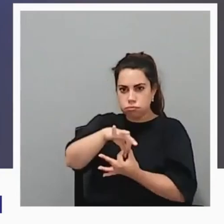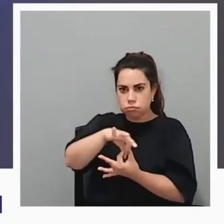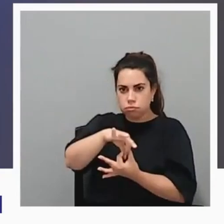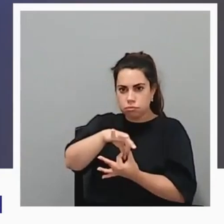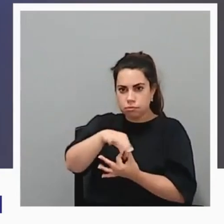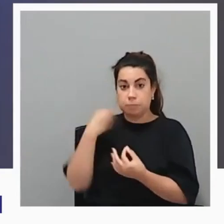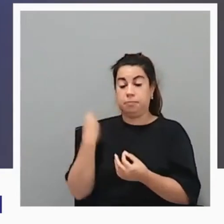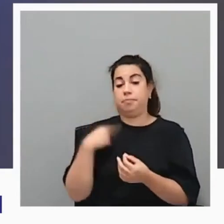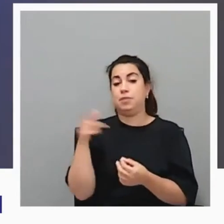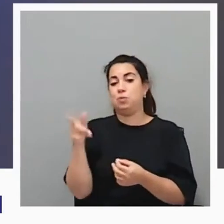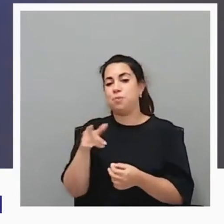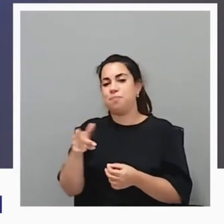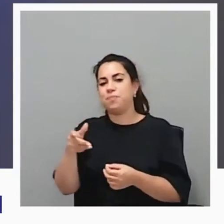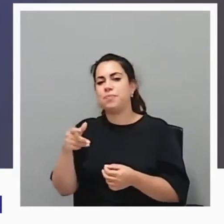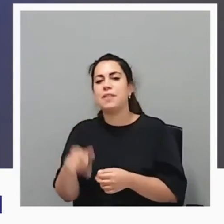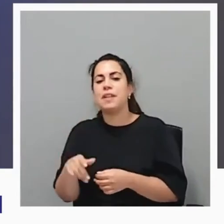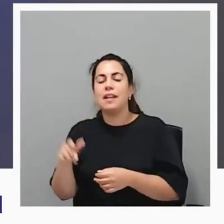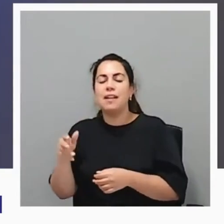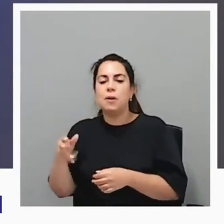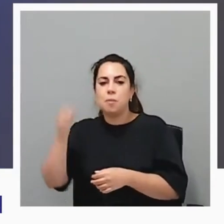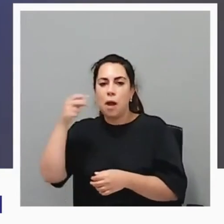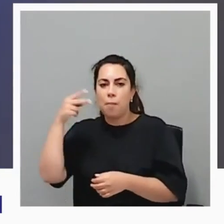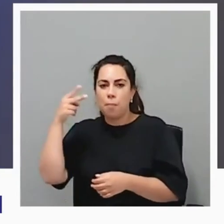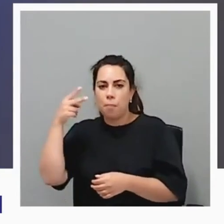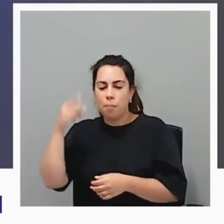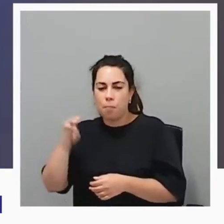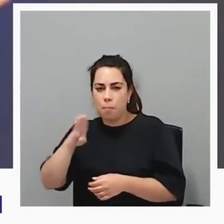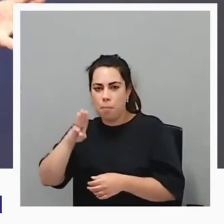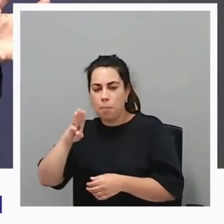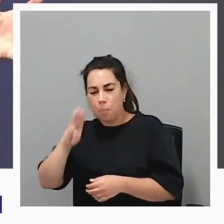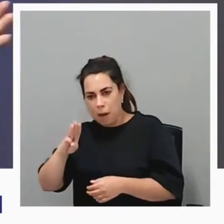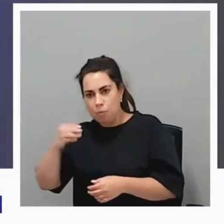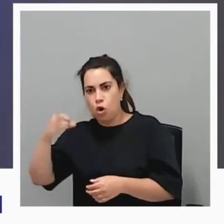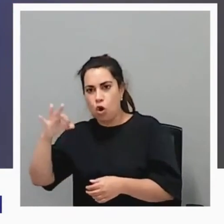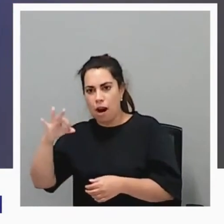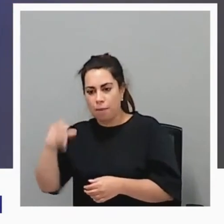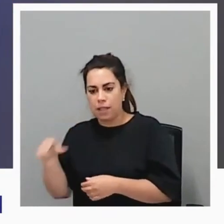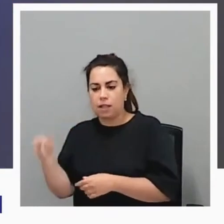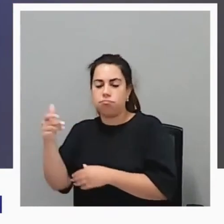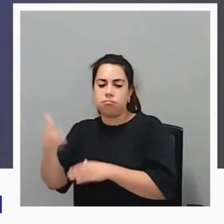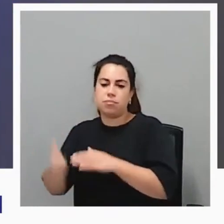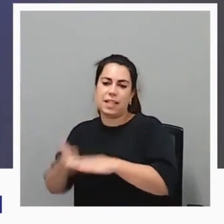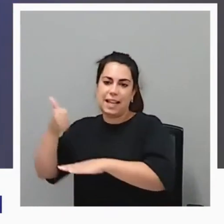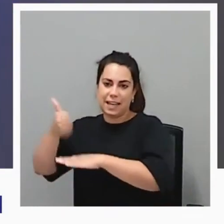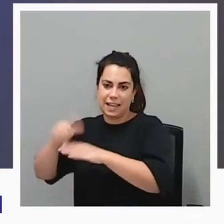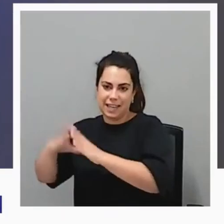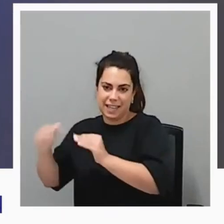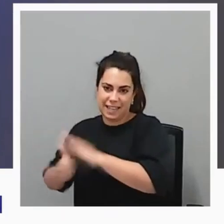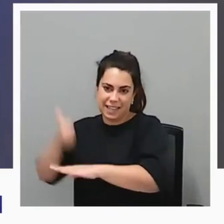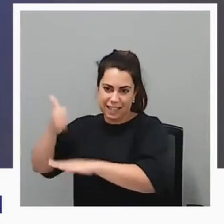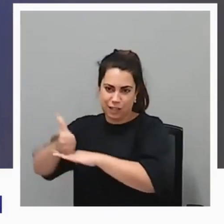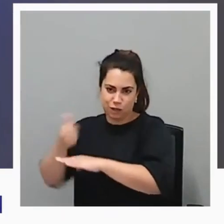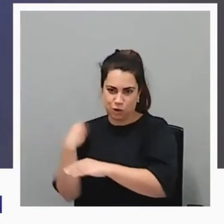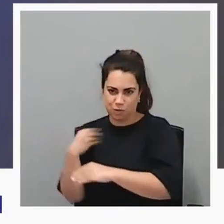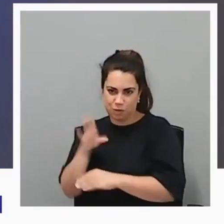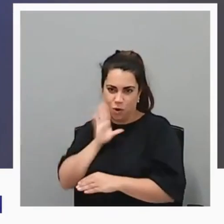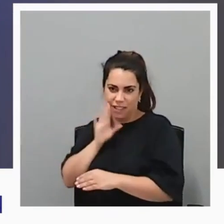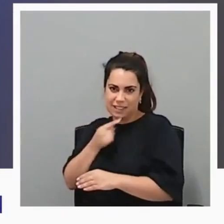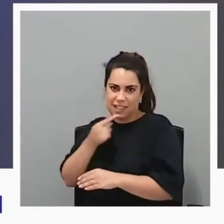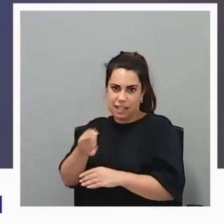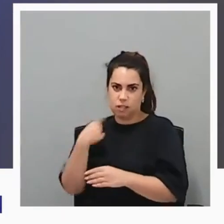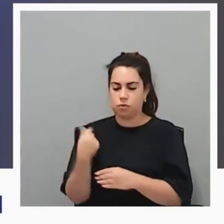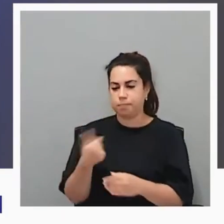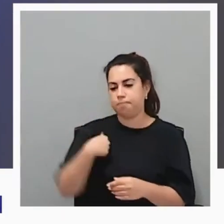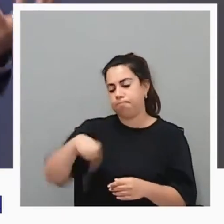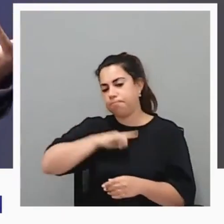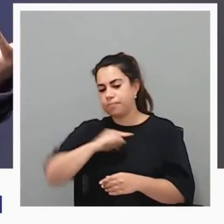Universidad, Pablo Olavide, ¿no? Cuando decía, no, es que nuestra universidad, y además se lo compro totalmente, nuestra función no es que nuestros alumnos pues, tengan